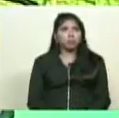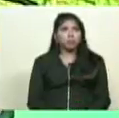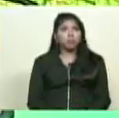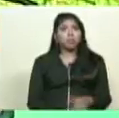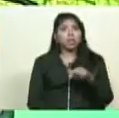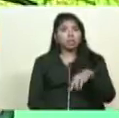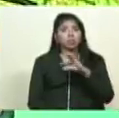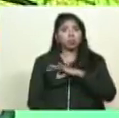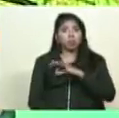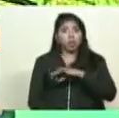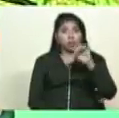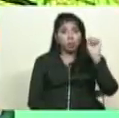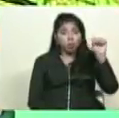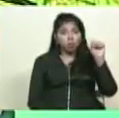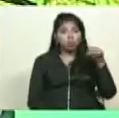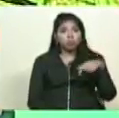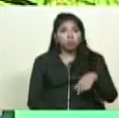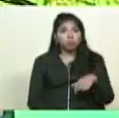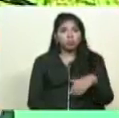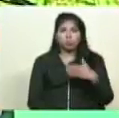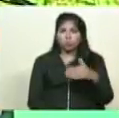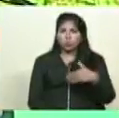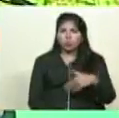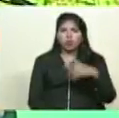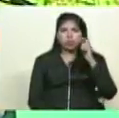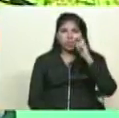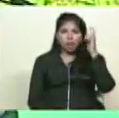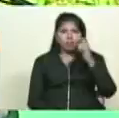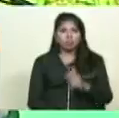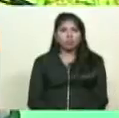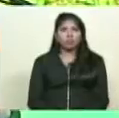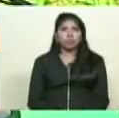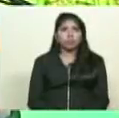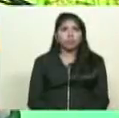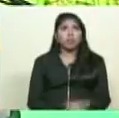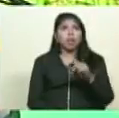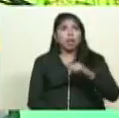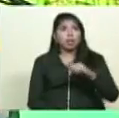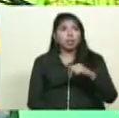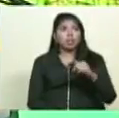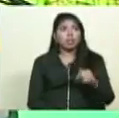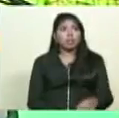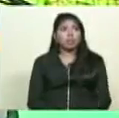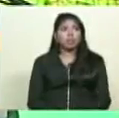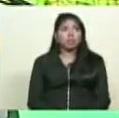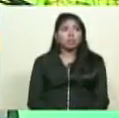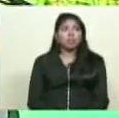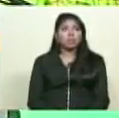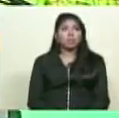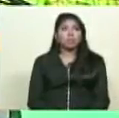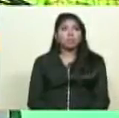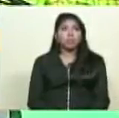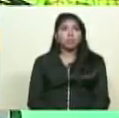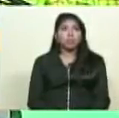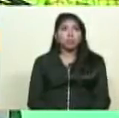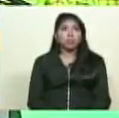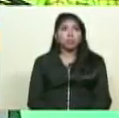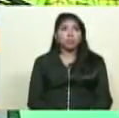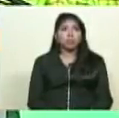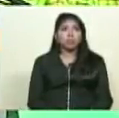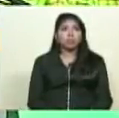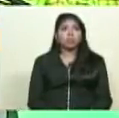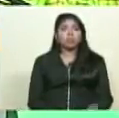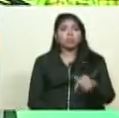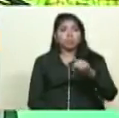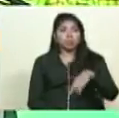socialismo del siglo XXI sigue el legado del comandante Hugo Chávez, y el socialismo del siglo XXI tiene clase obrera